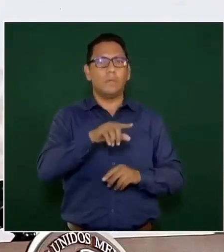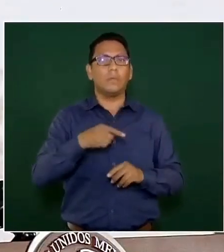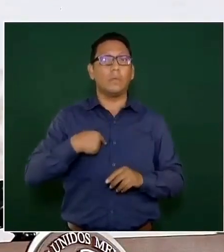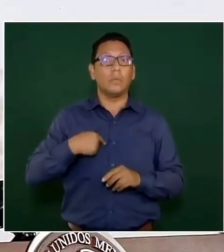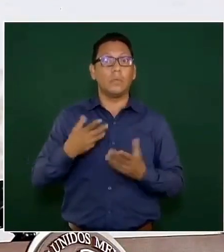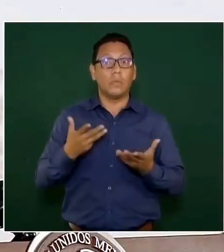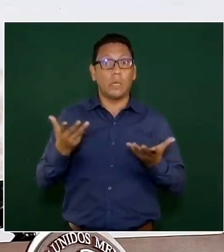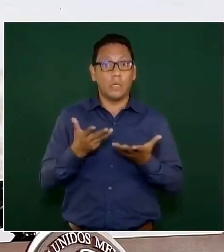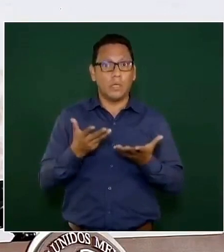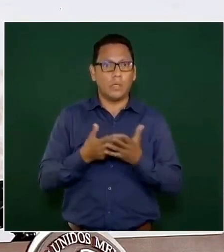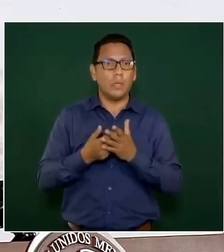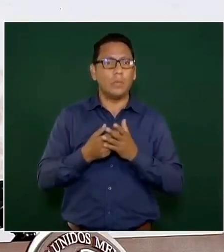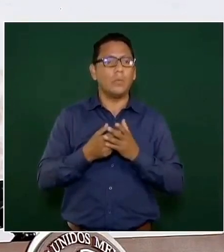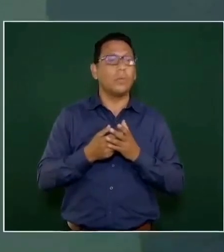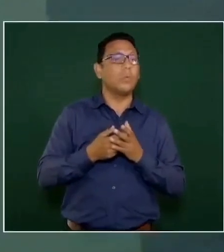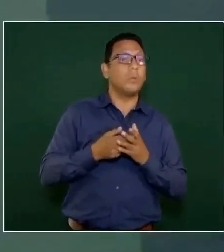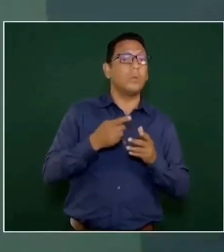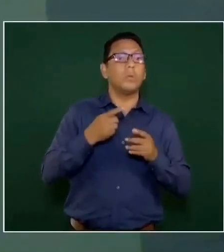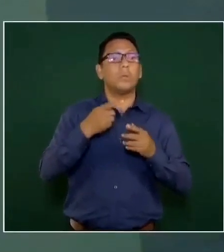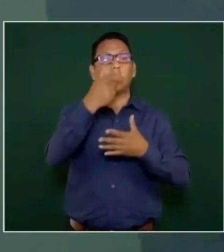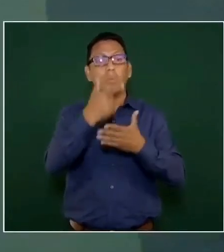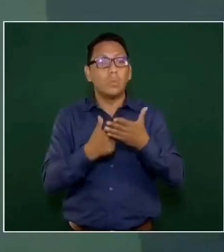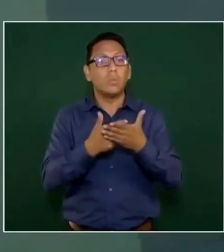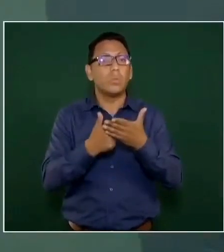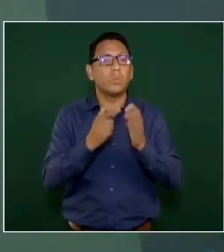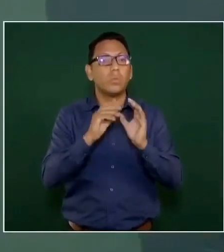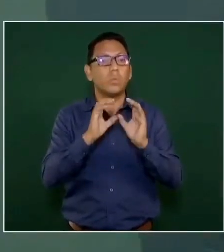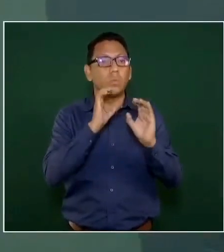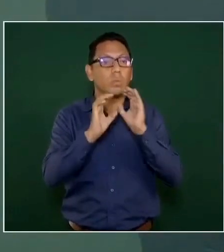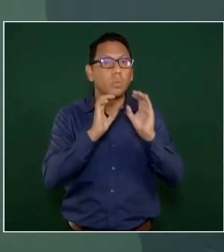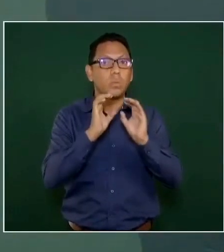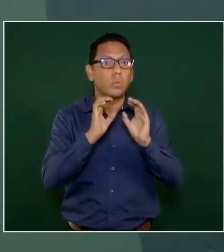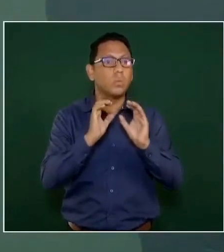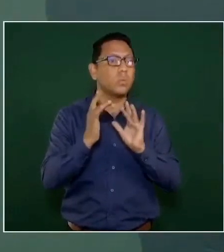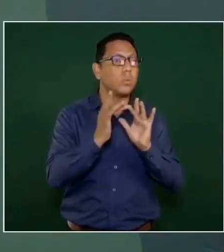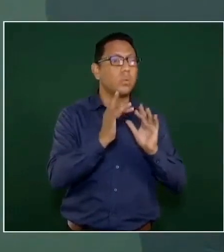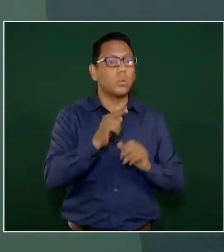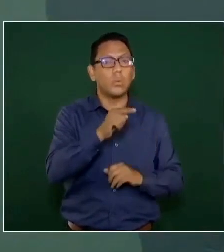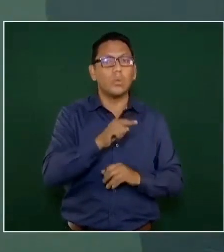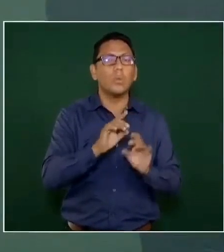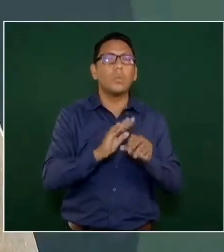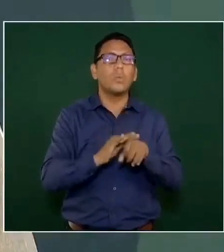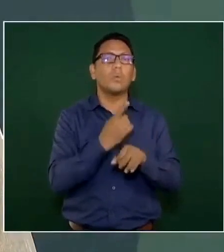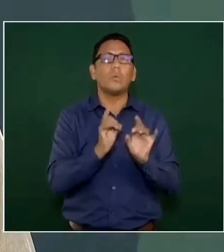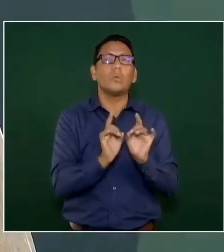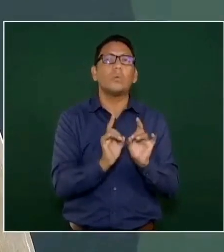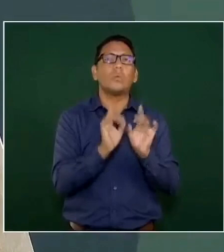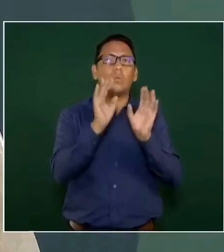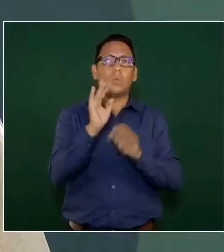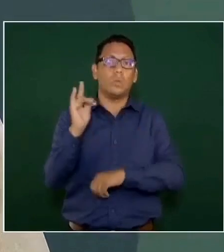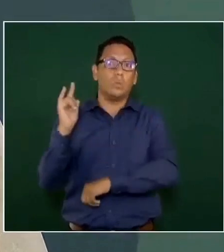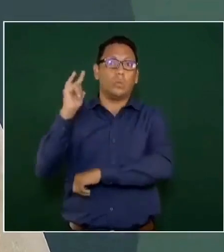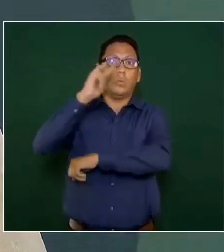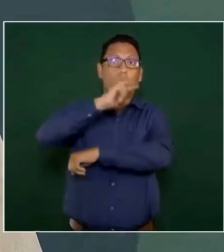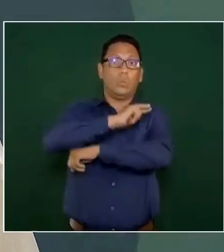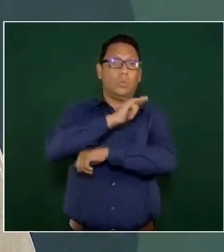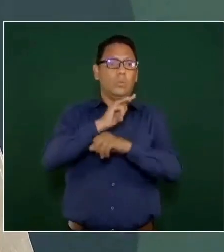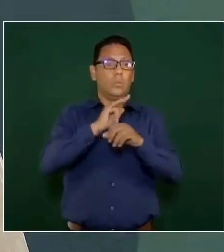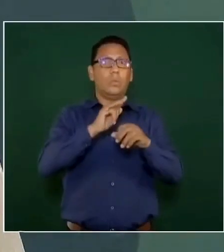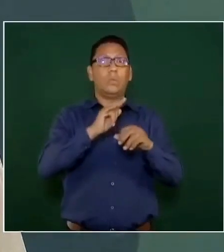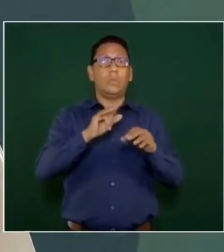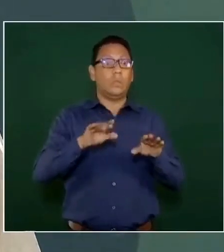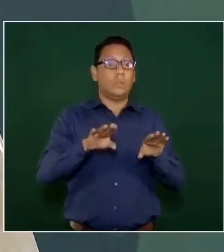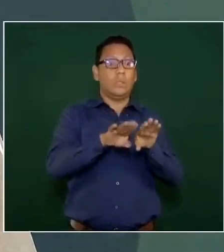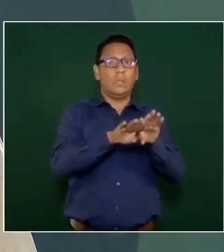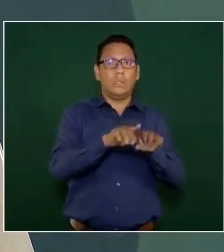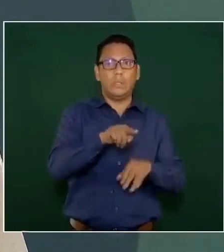entrar en contacto con todas las personas que se habían visto afectadas por el cierre de aeropuertos, como sucedió en la ciudad